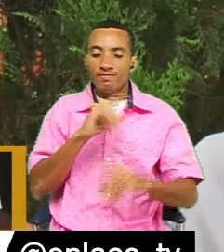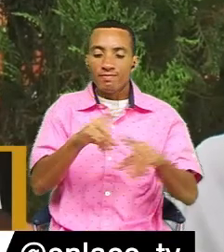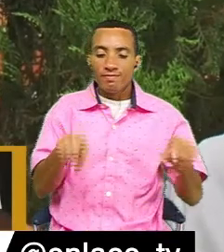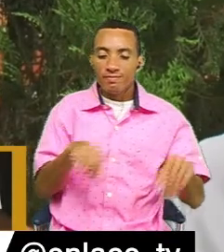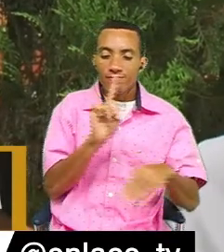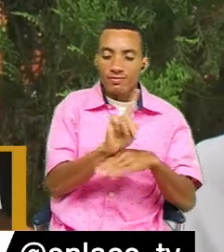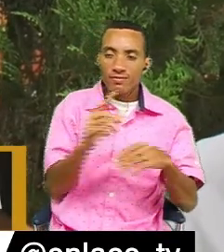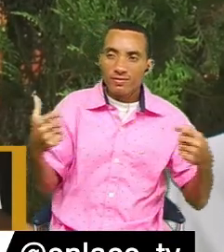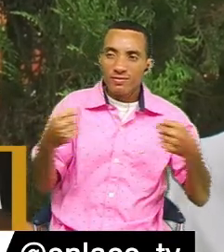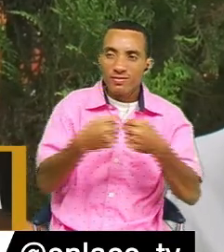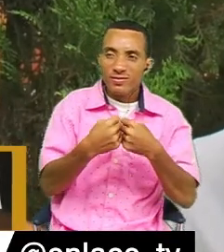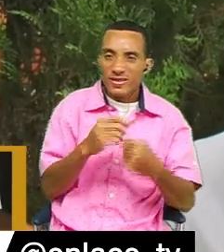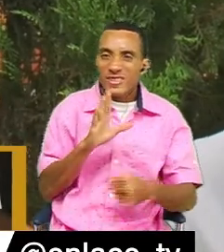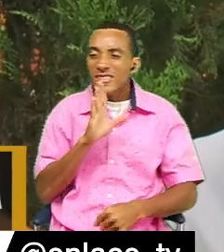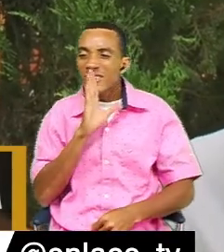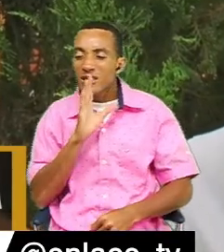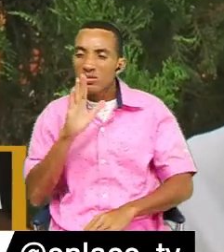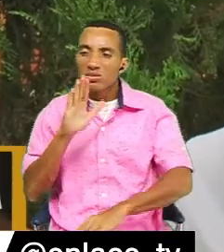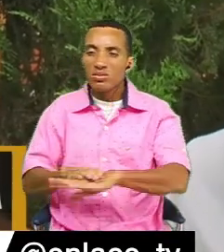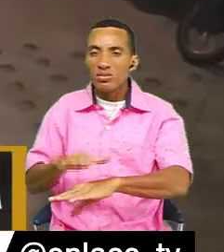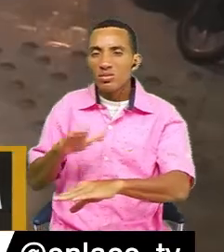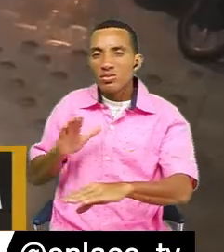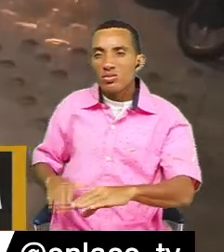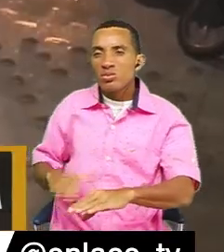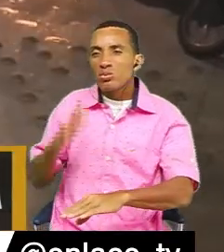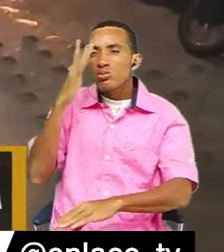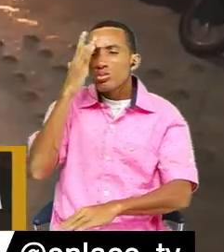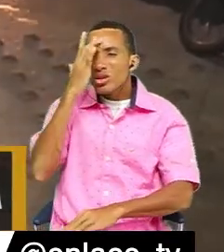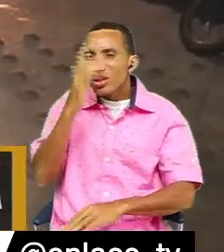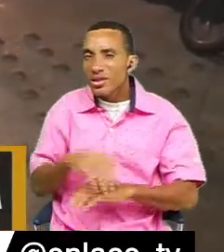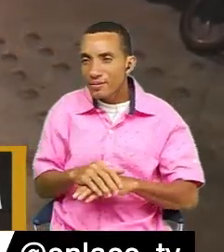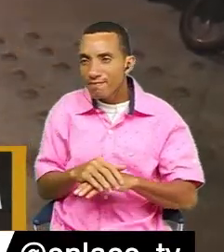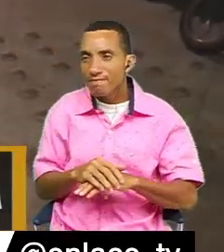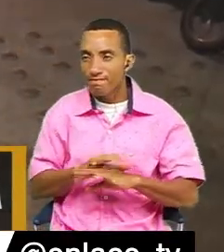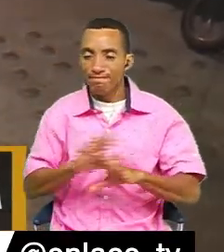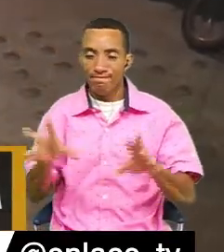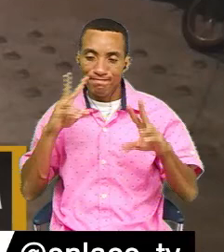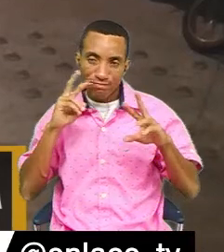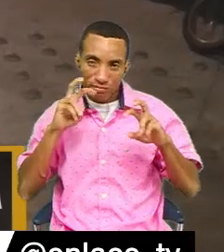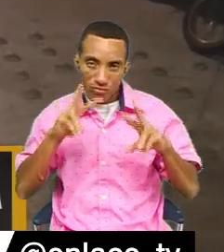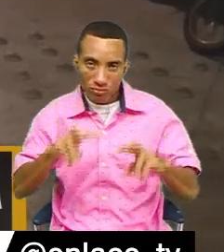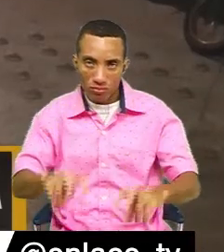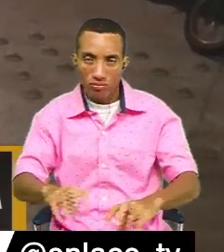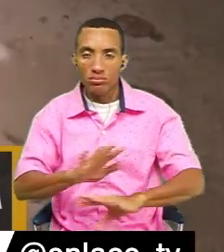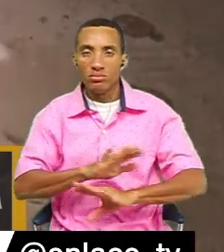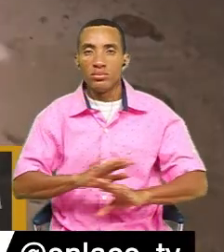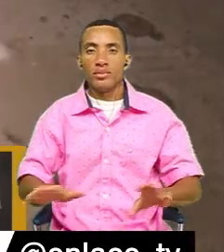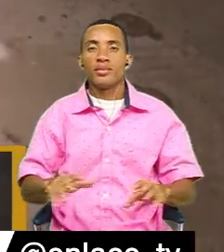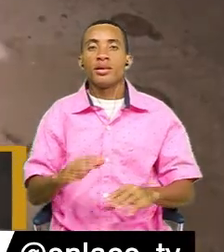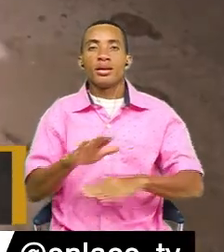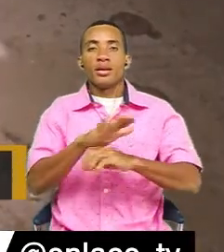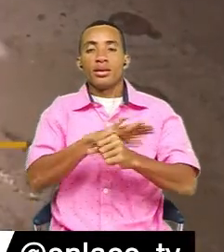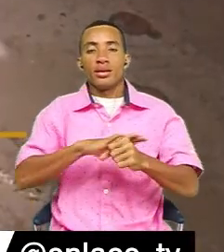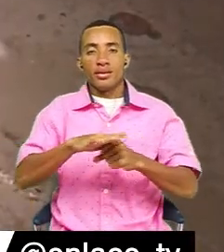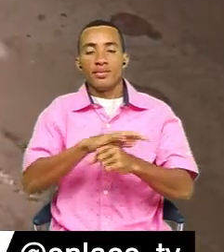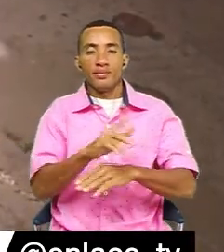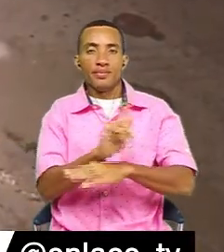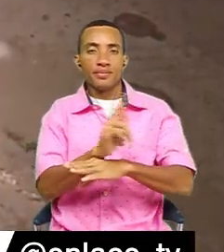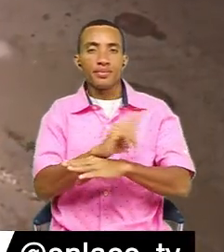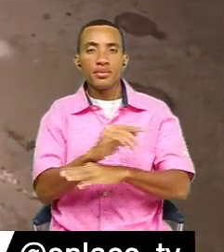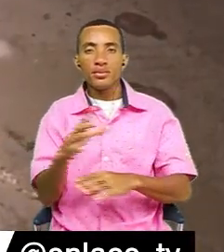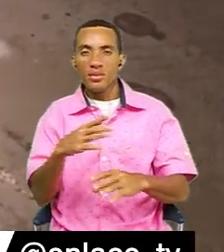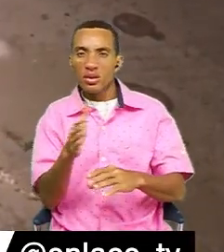Nación los móviles y las causas que originaron esta situación. Las autoridades continúan con la investigación de este hecho registrado en el barrio La Floresta hacia las 7 de la noche